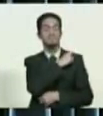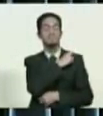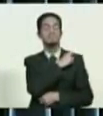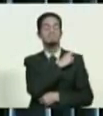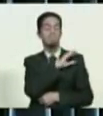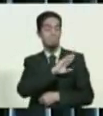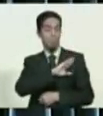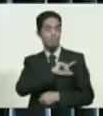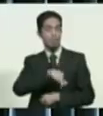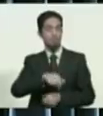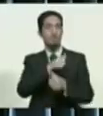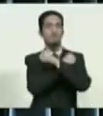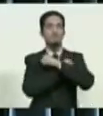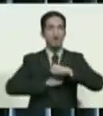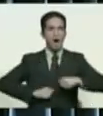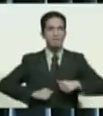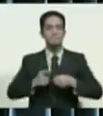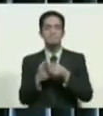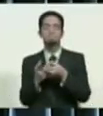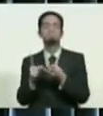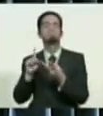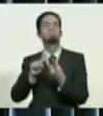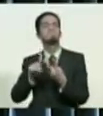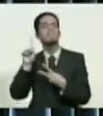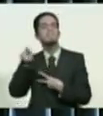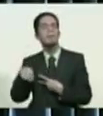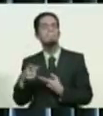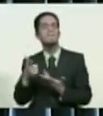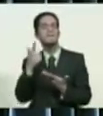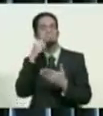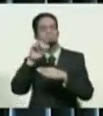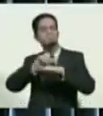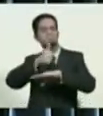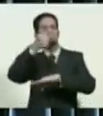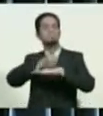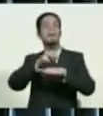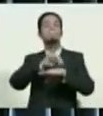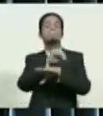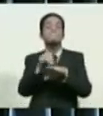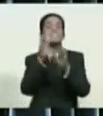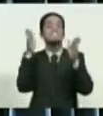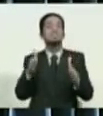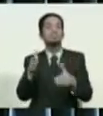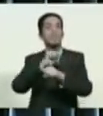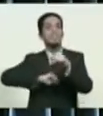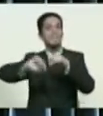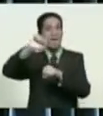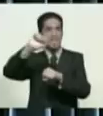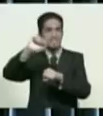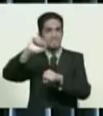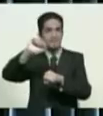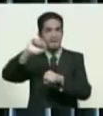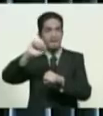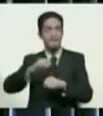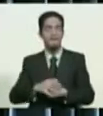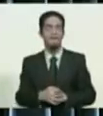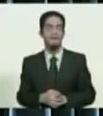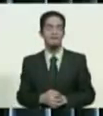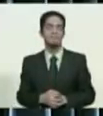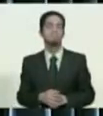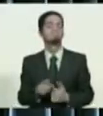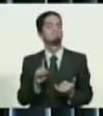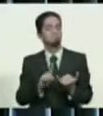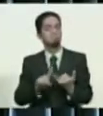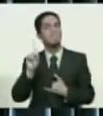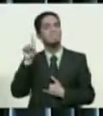Nacional Bolivariana, incluido el general en jefe y ministro de la Defensa, Padrino López. El asesinato